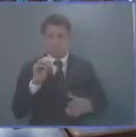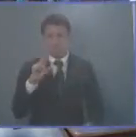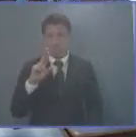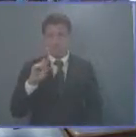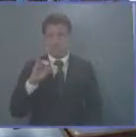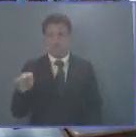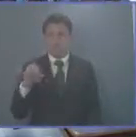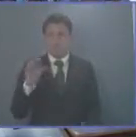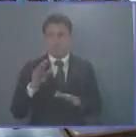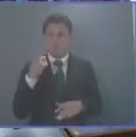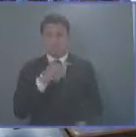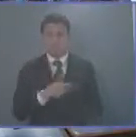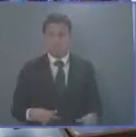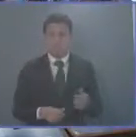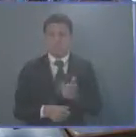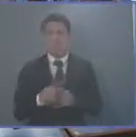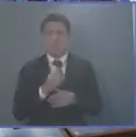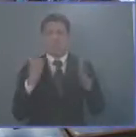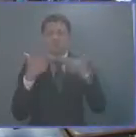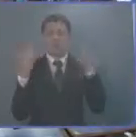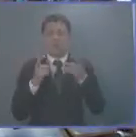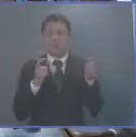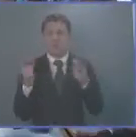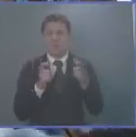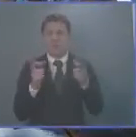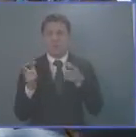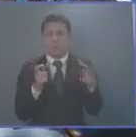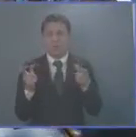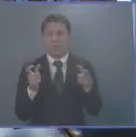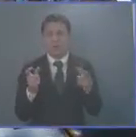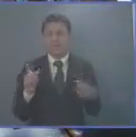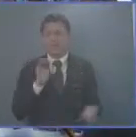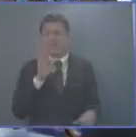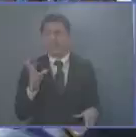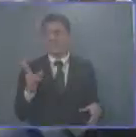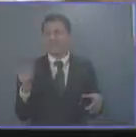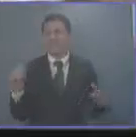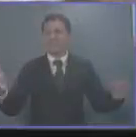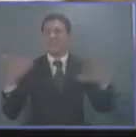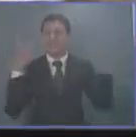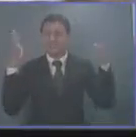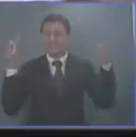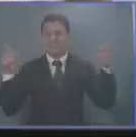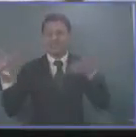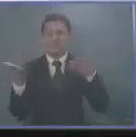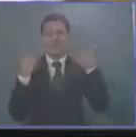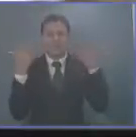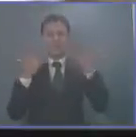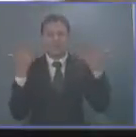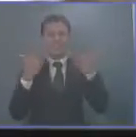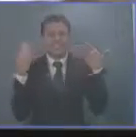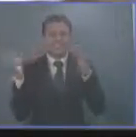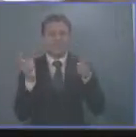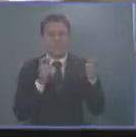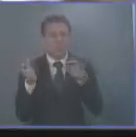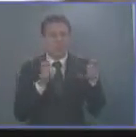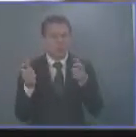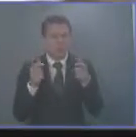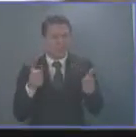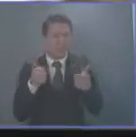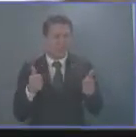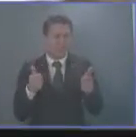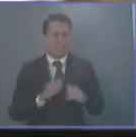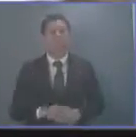gracias presidente en funciones feliz cumpleaños no nos vamos a decir cuántos felicidades para solicitar modificación de agenda